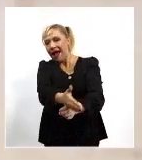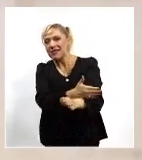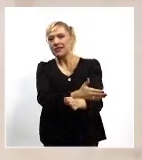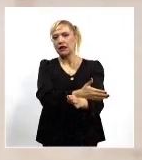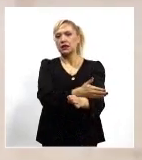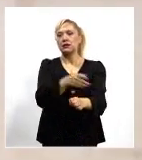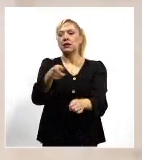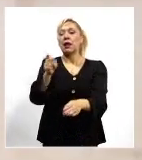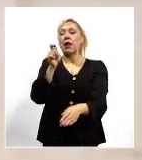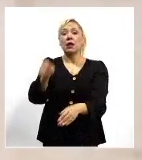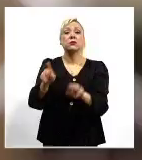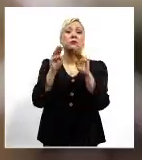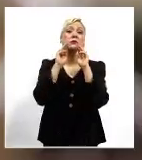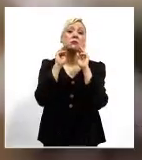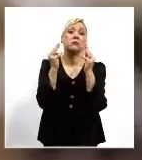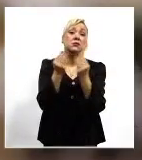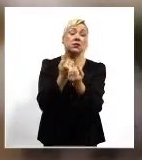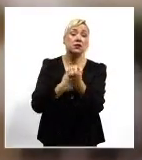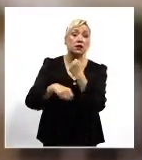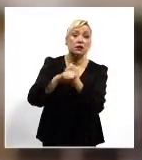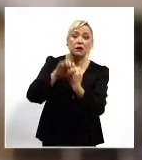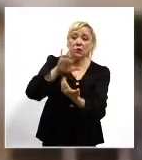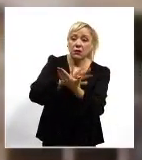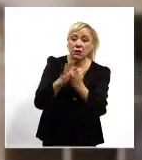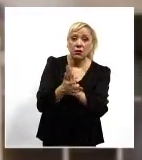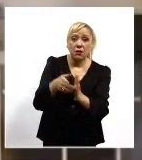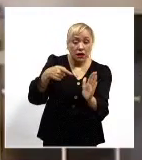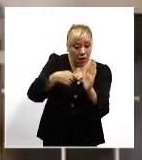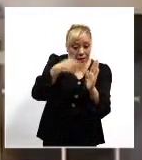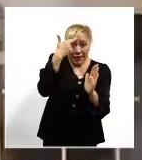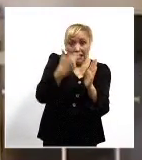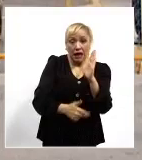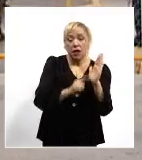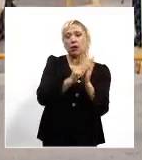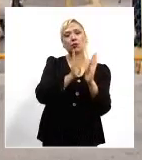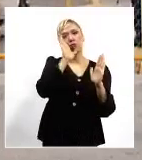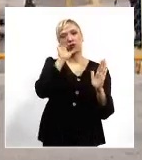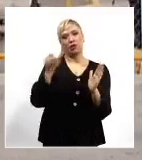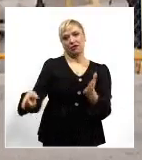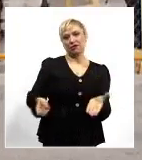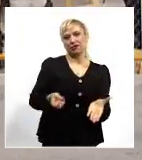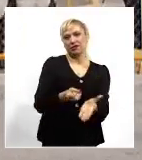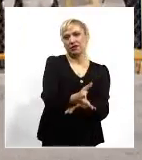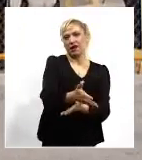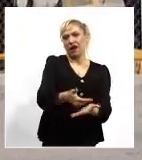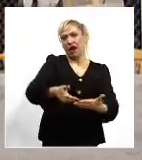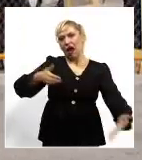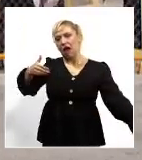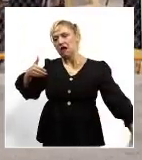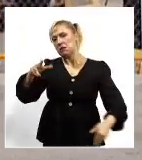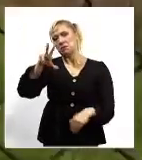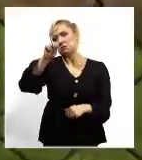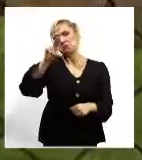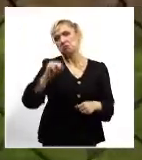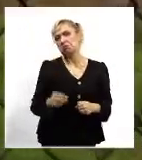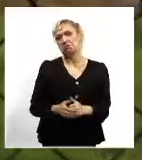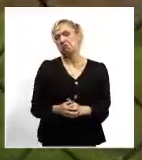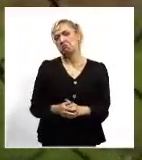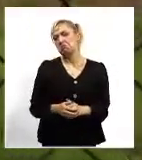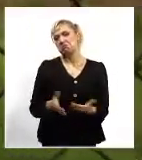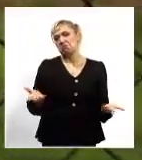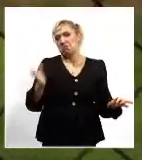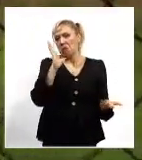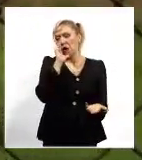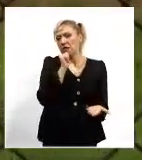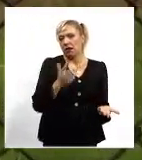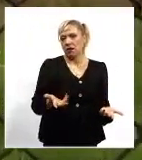por delitos en materia de delincuencia organizada. De acuerdo a precedentes y a la doctrina jurisprudencial desarrollada, argumentó que la medida